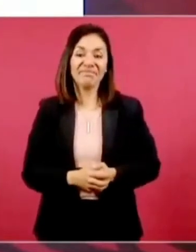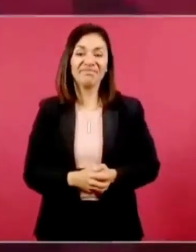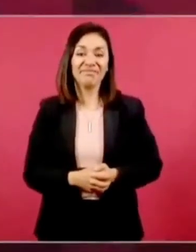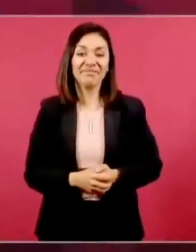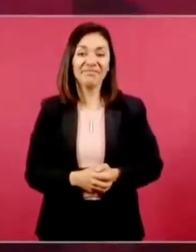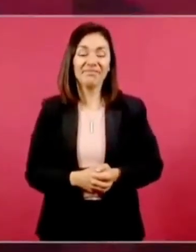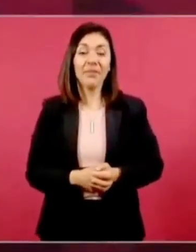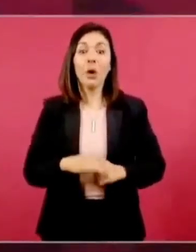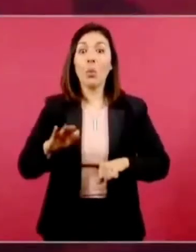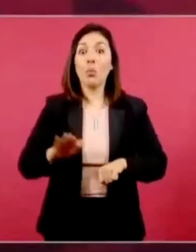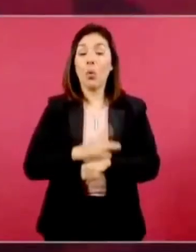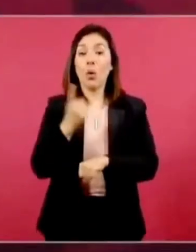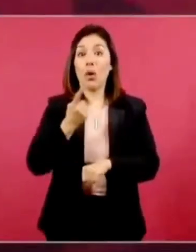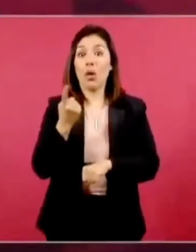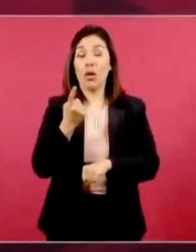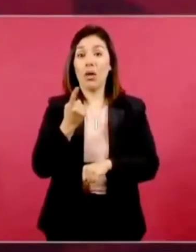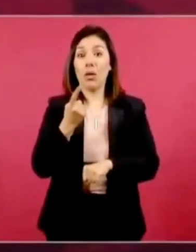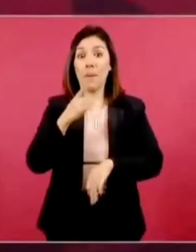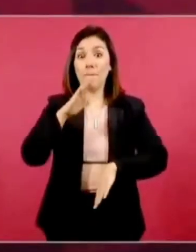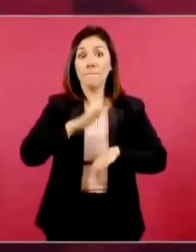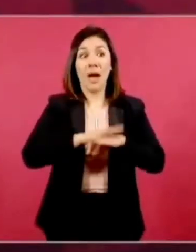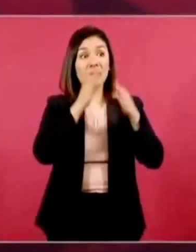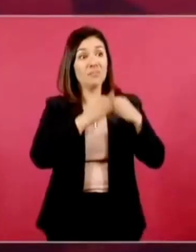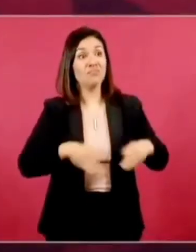lo mediático adquirió